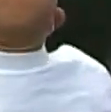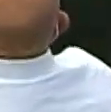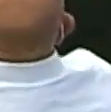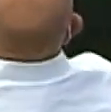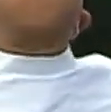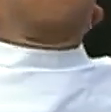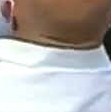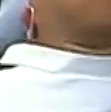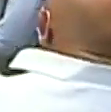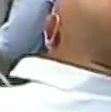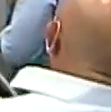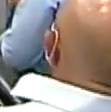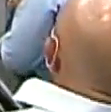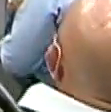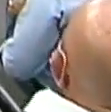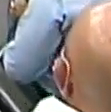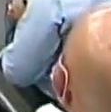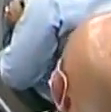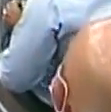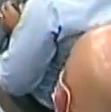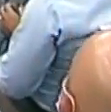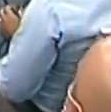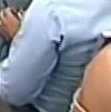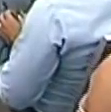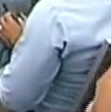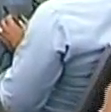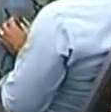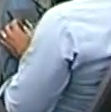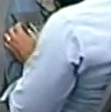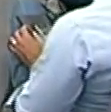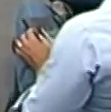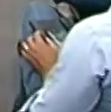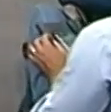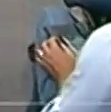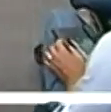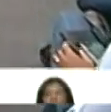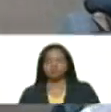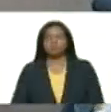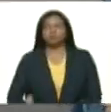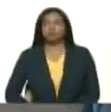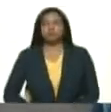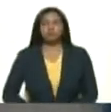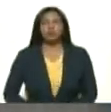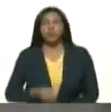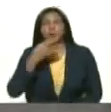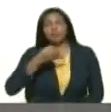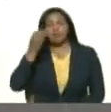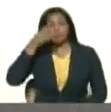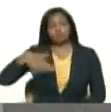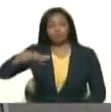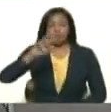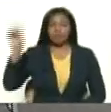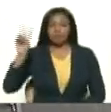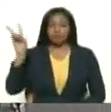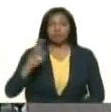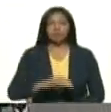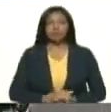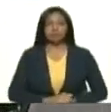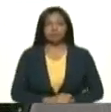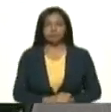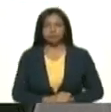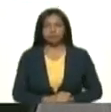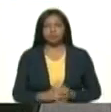tardes a toda Venezuela. Estamos desde el Salón Ayacucho, del